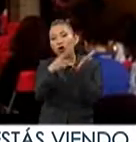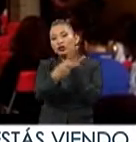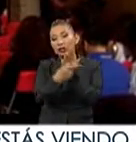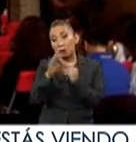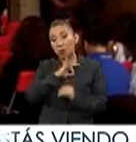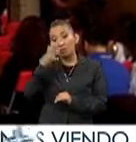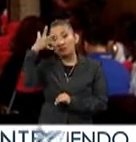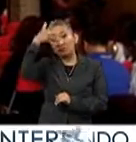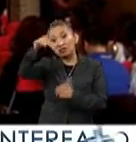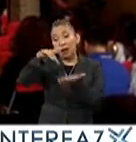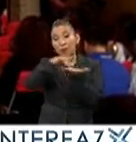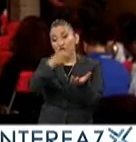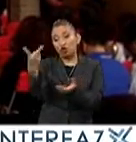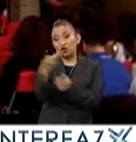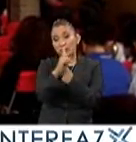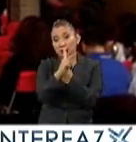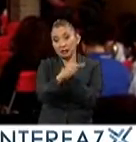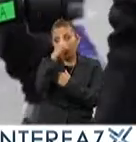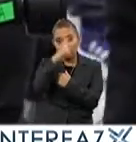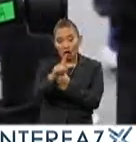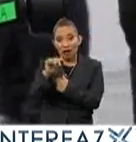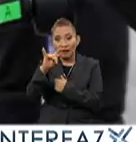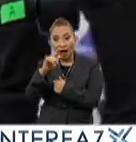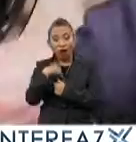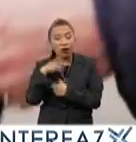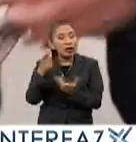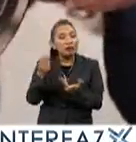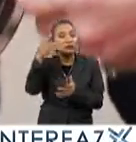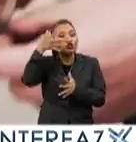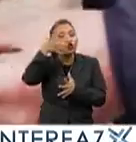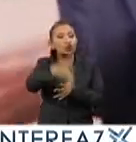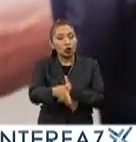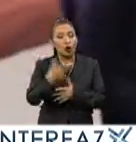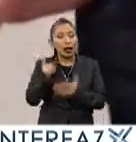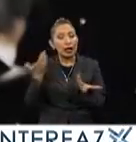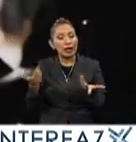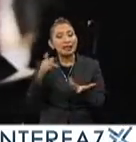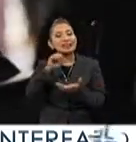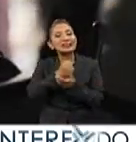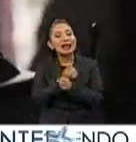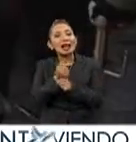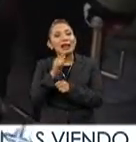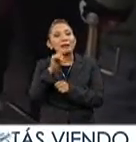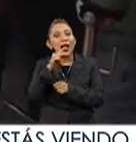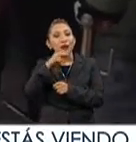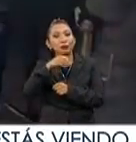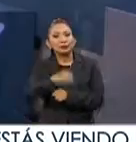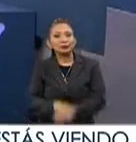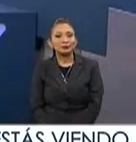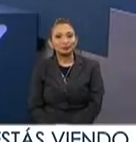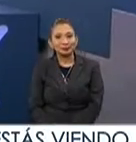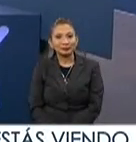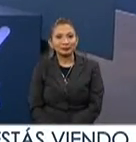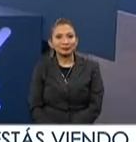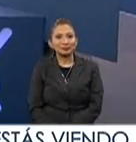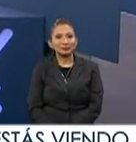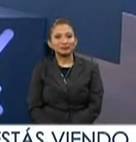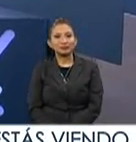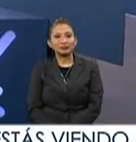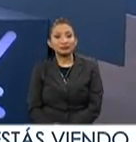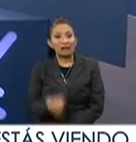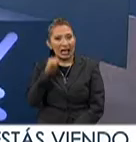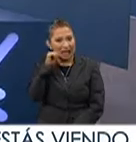que podrían tener el apoyo de ambos países: Todo lo que tenga futuro y Sangre libanesa. Y